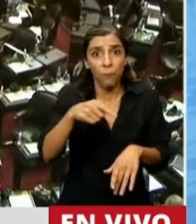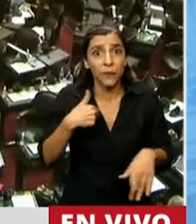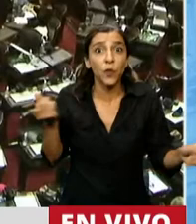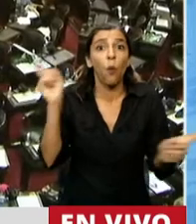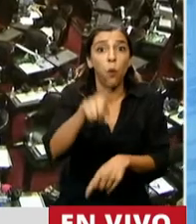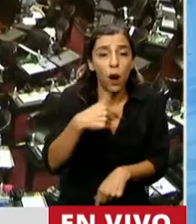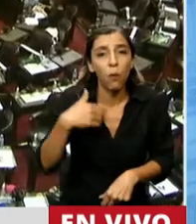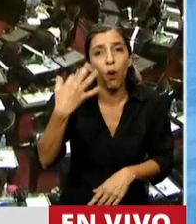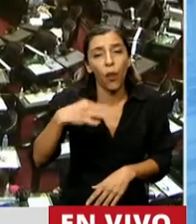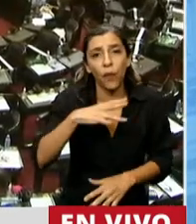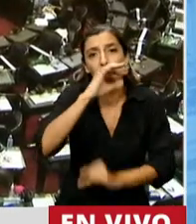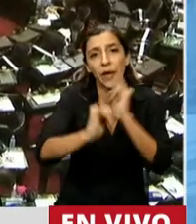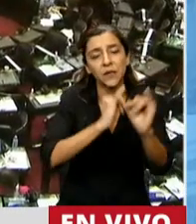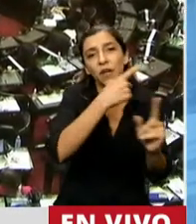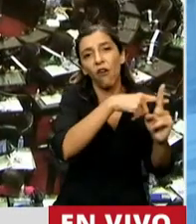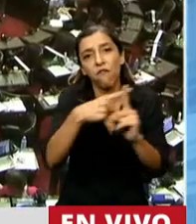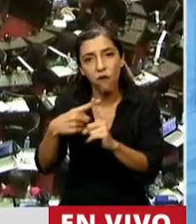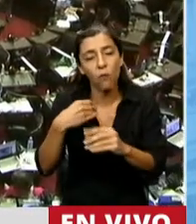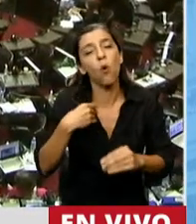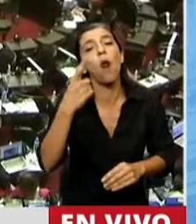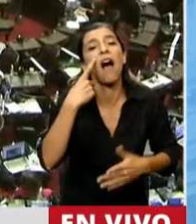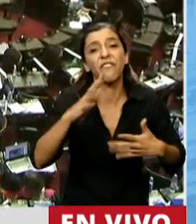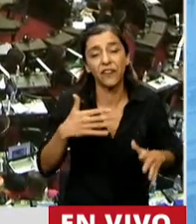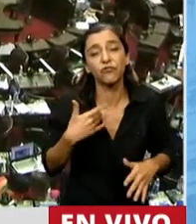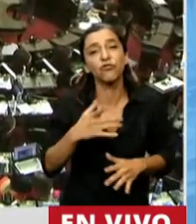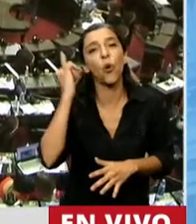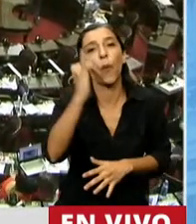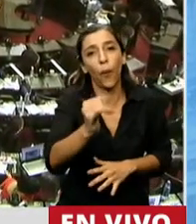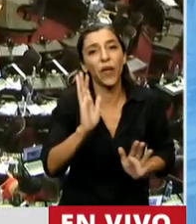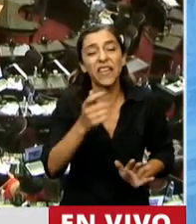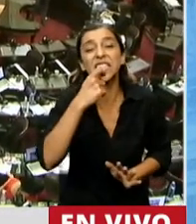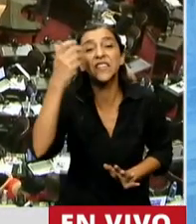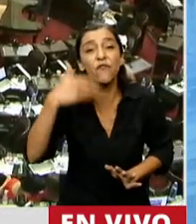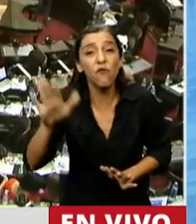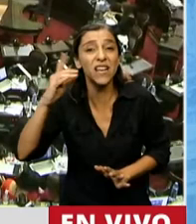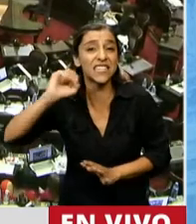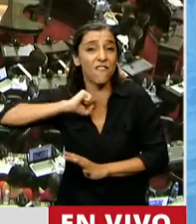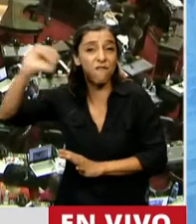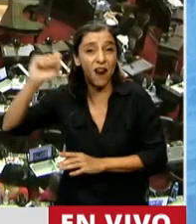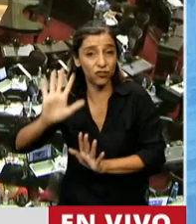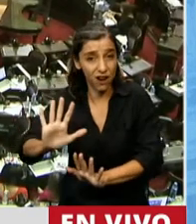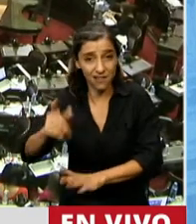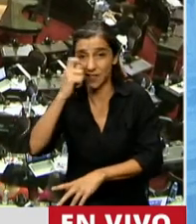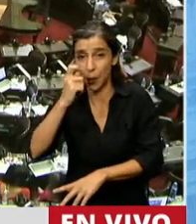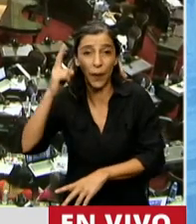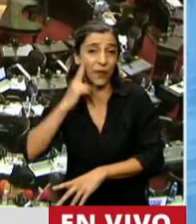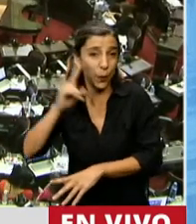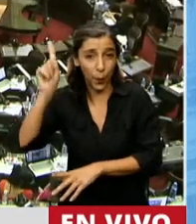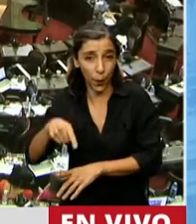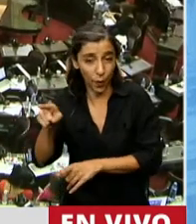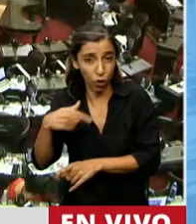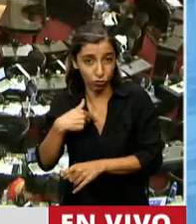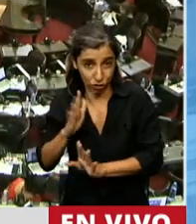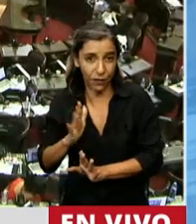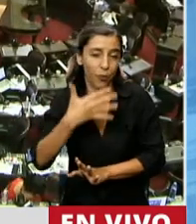propuesto. Y le voy a tener que decir que sí, y solo sí, la inflación es la que ustedes proyectan en un 29% y no